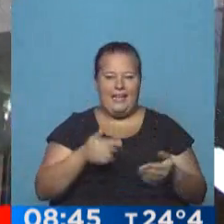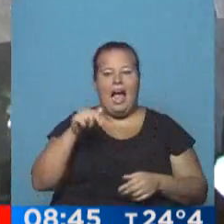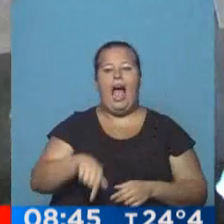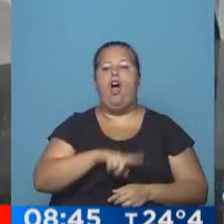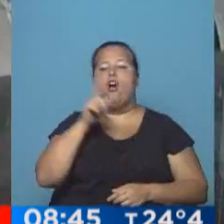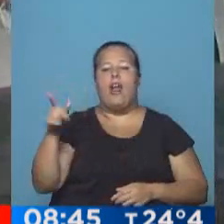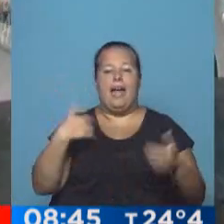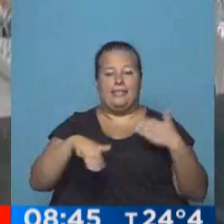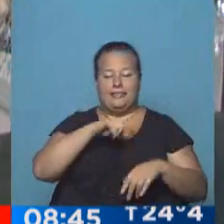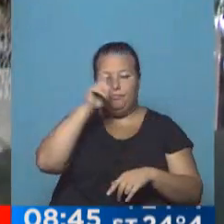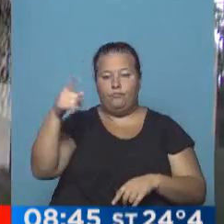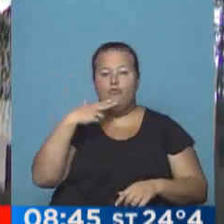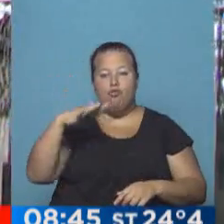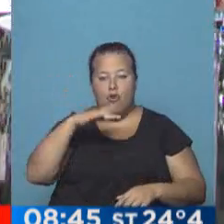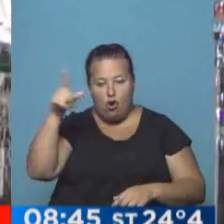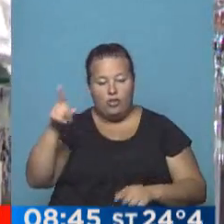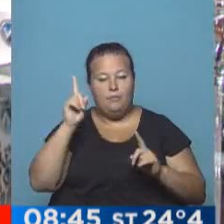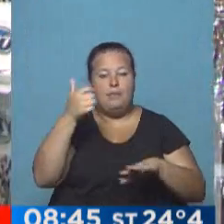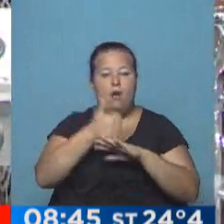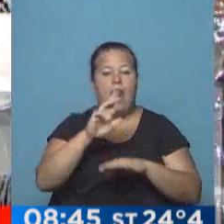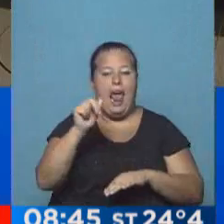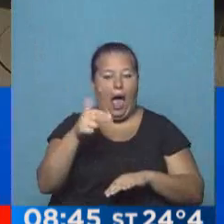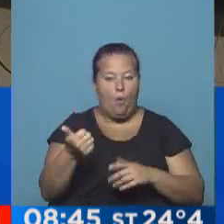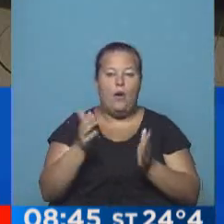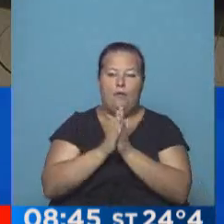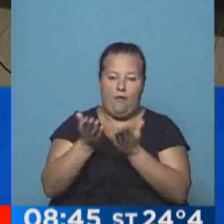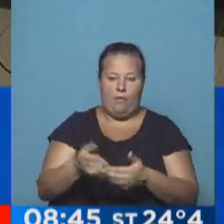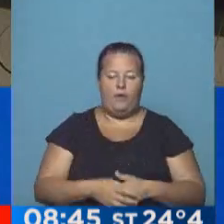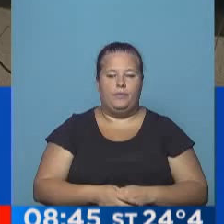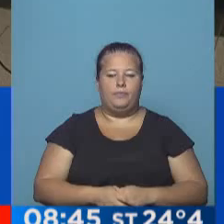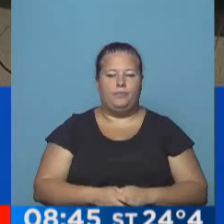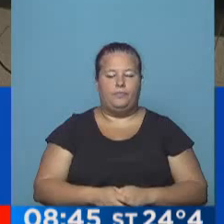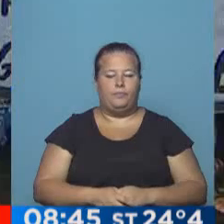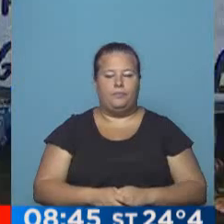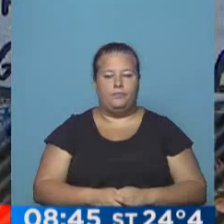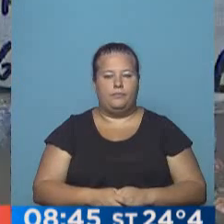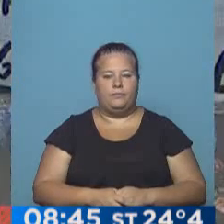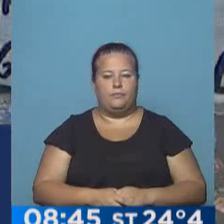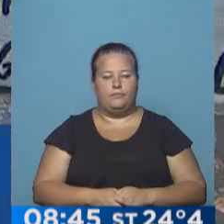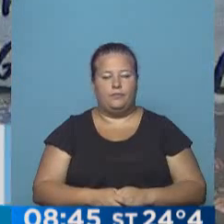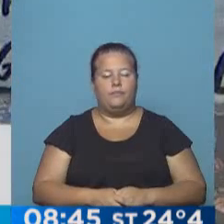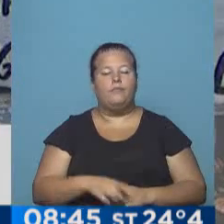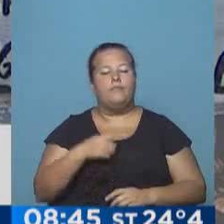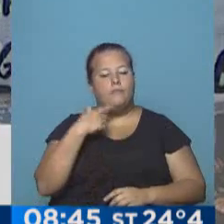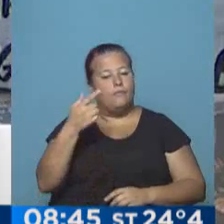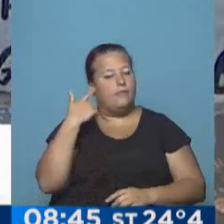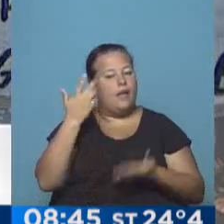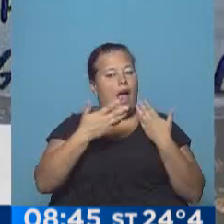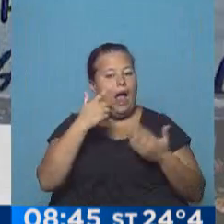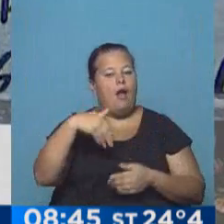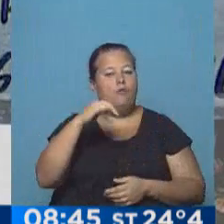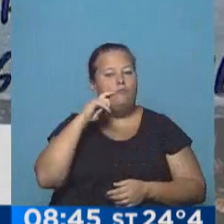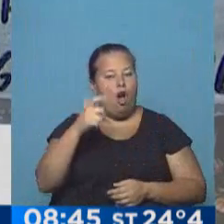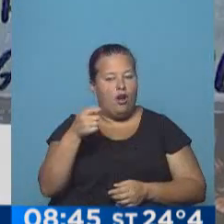Y vamos a ir rápidamente a 11. Allí está Laura Maiocchi, por favor. Nos endurece el corazón y nos amar. Fernando Lourdes, escuchamos la palabra de